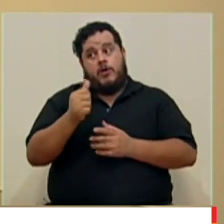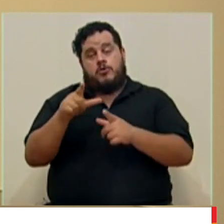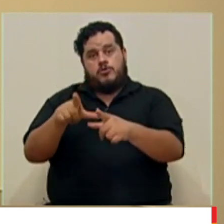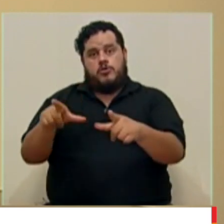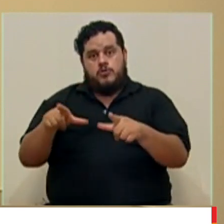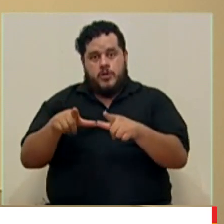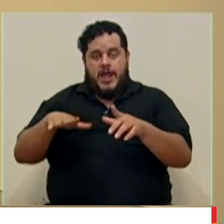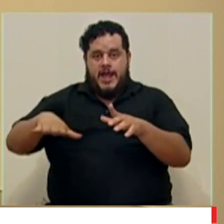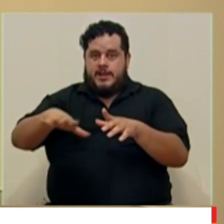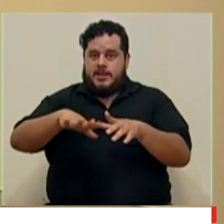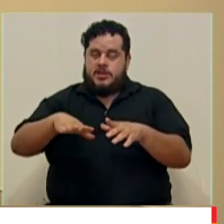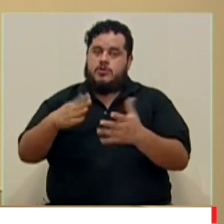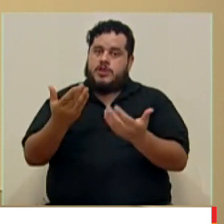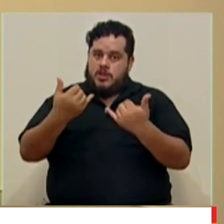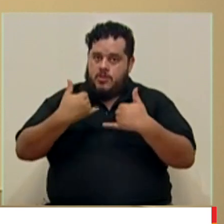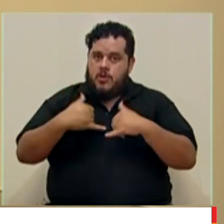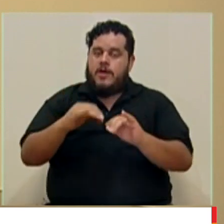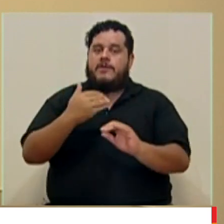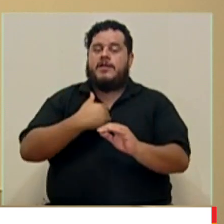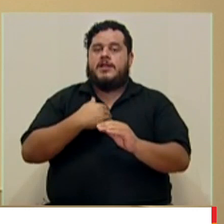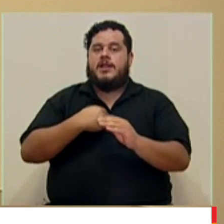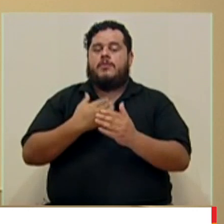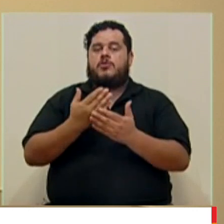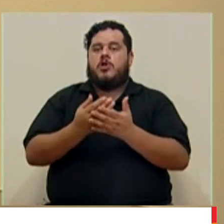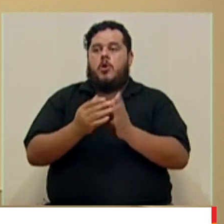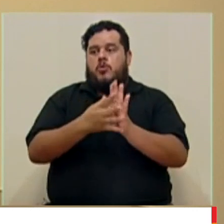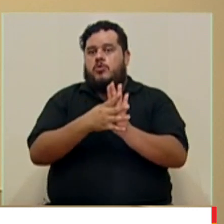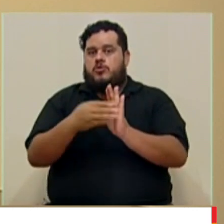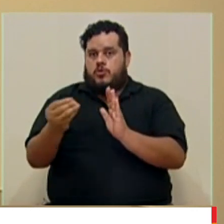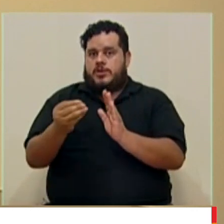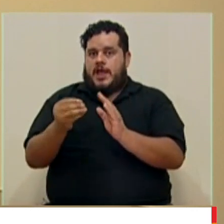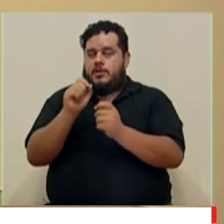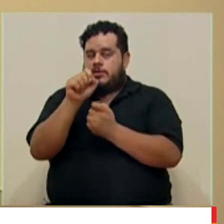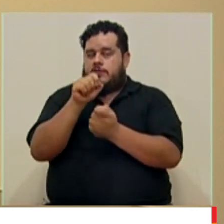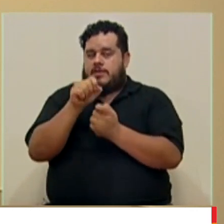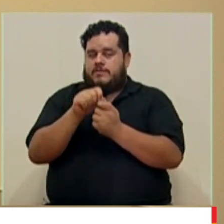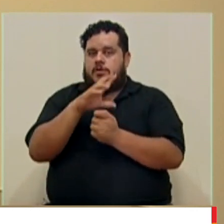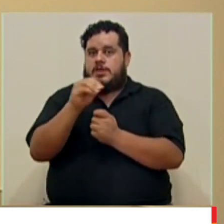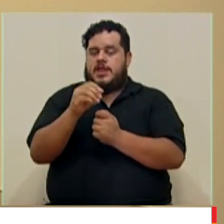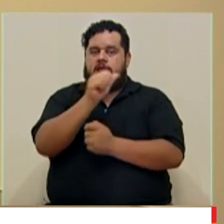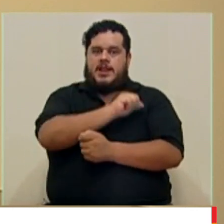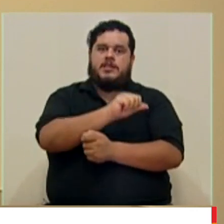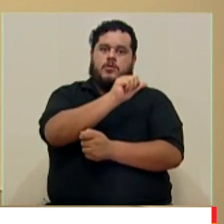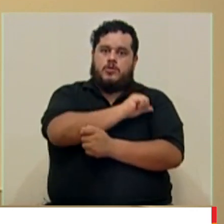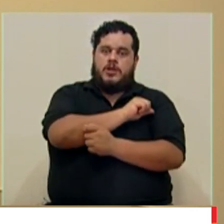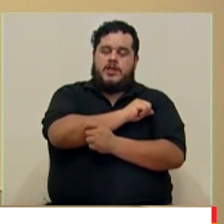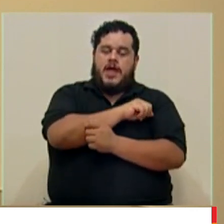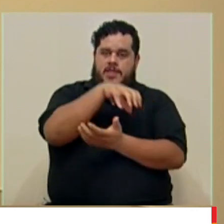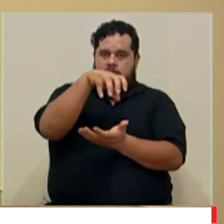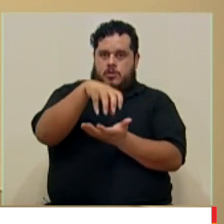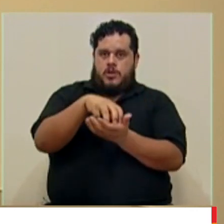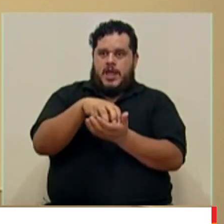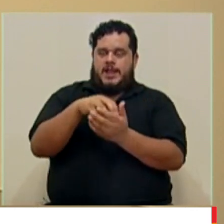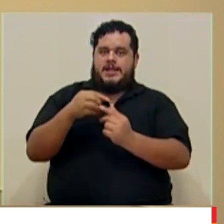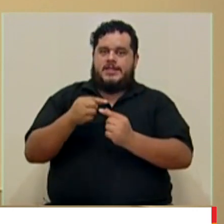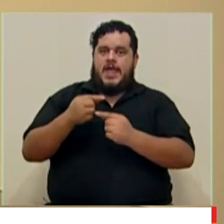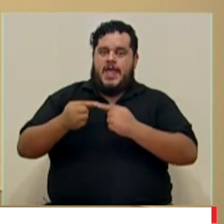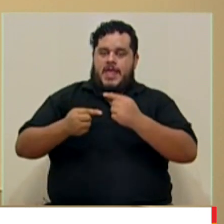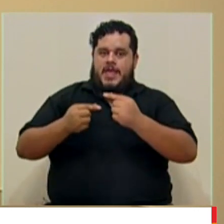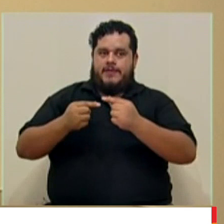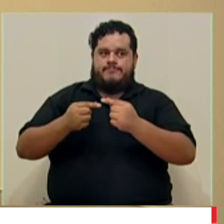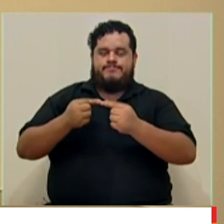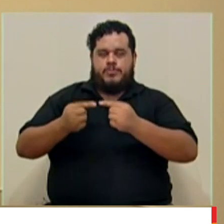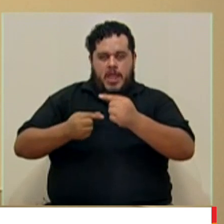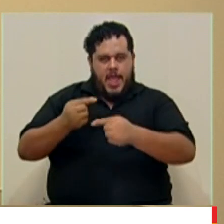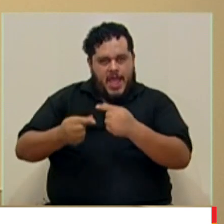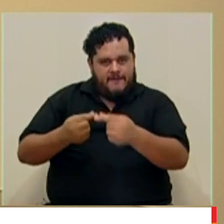territorios donde se presentan algunos brotes específicos y también rápidamente las autoridades locales avanzan en